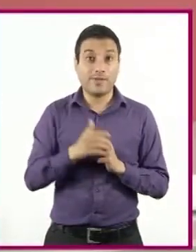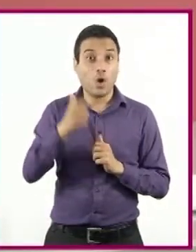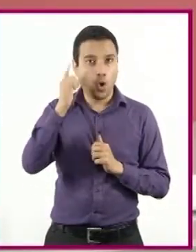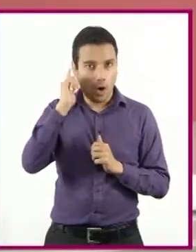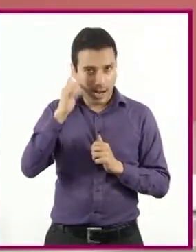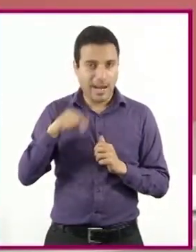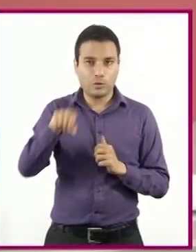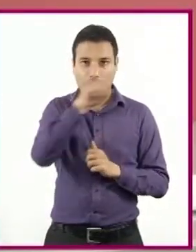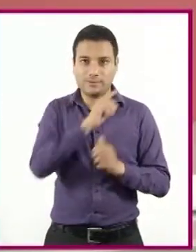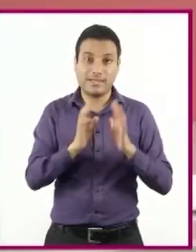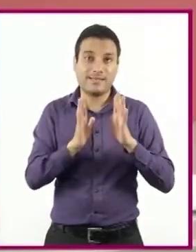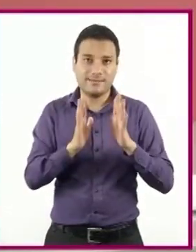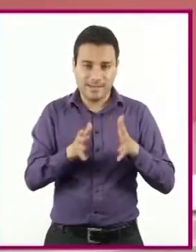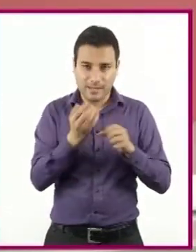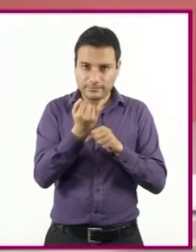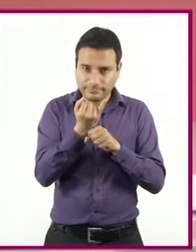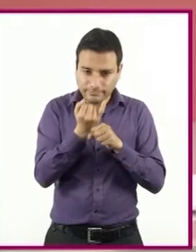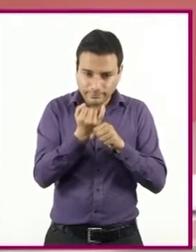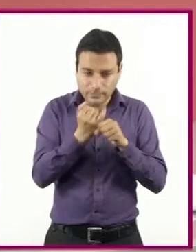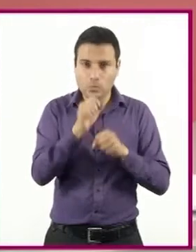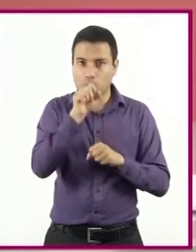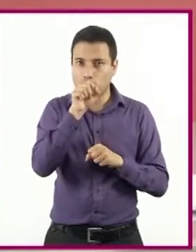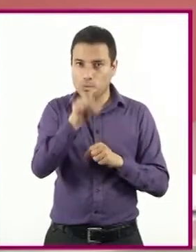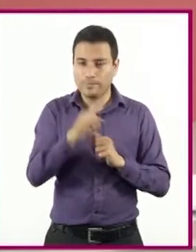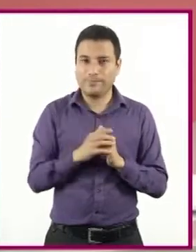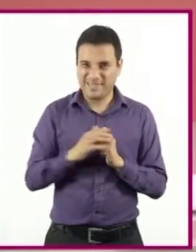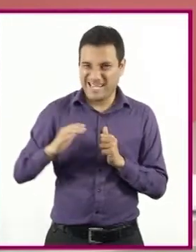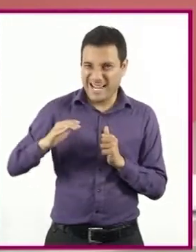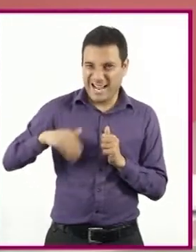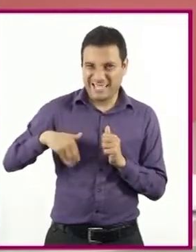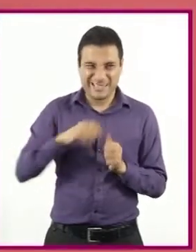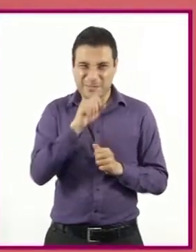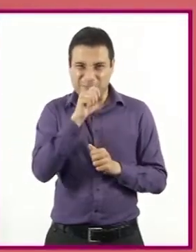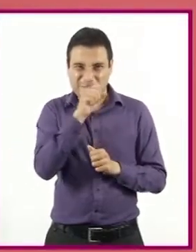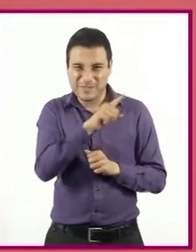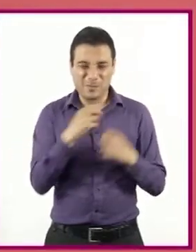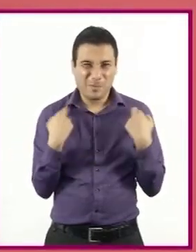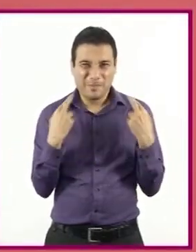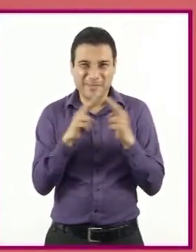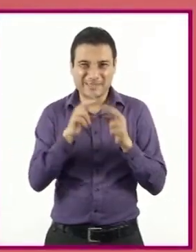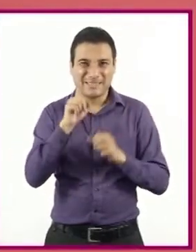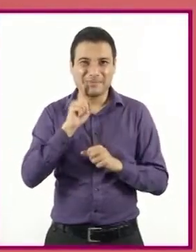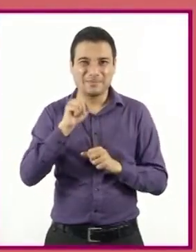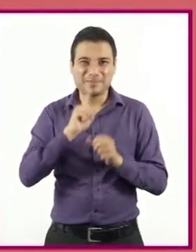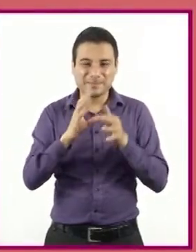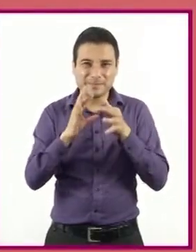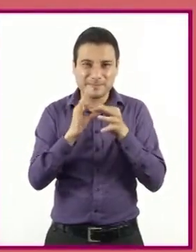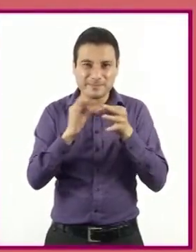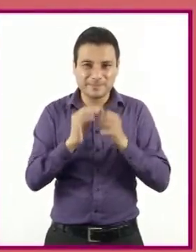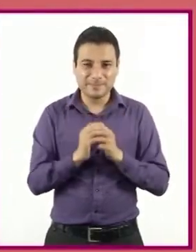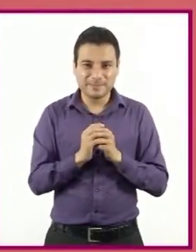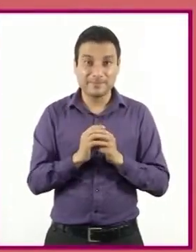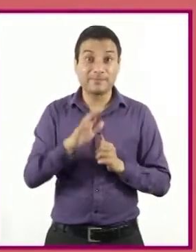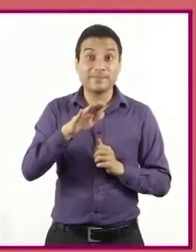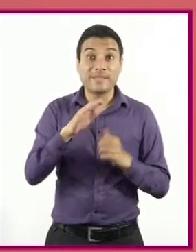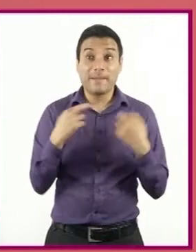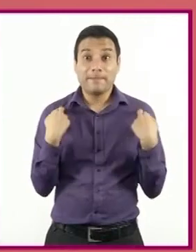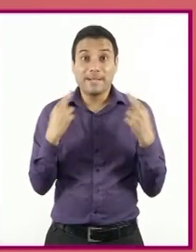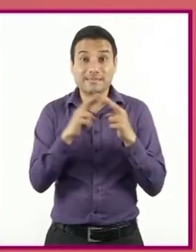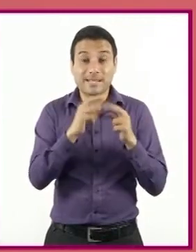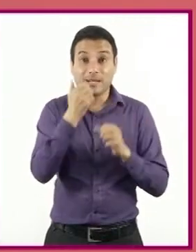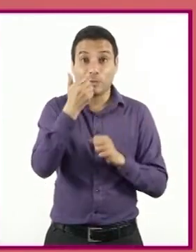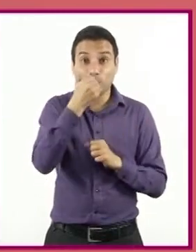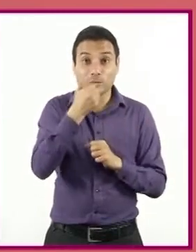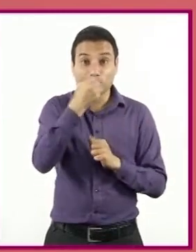encontrado una definición muy cercana a la que escuchamos de la maestra Anel. Maestra, alumnos y alumnas,